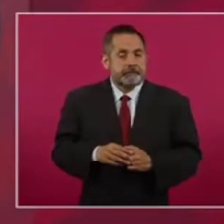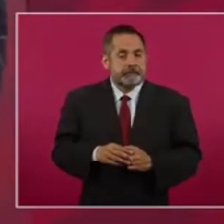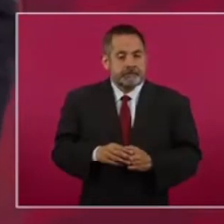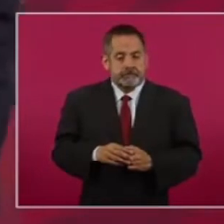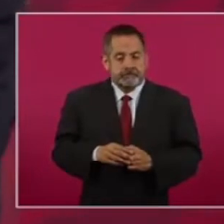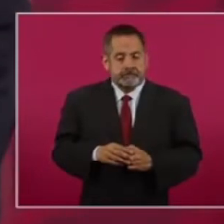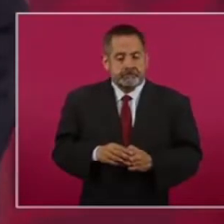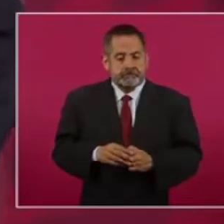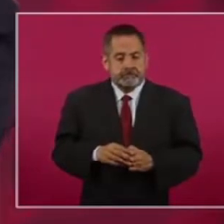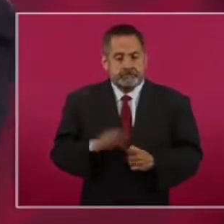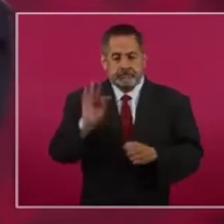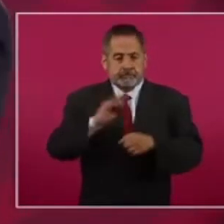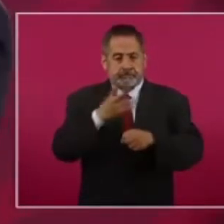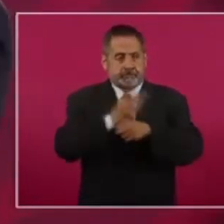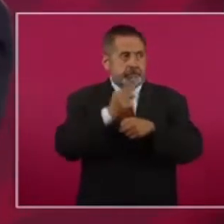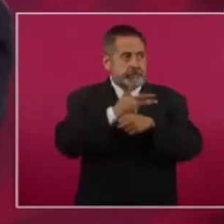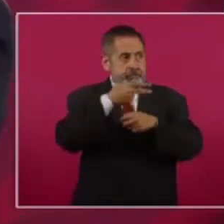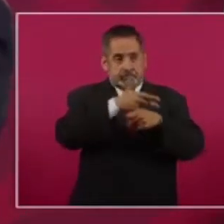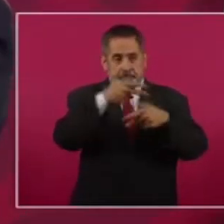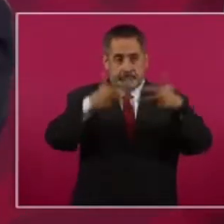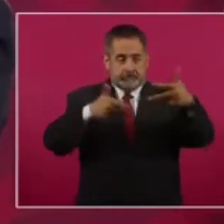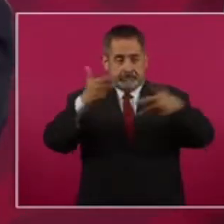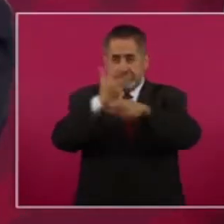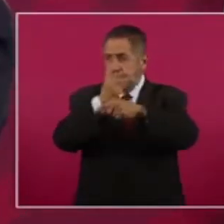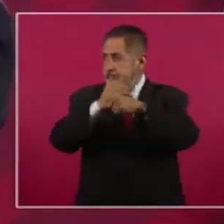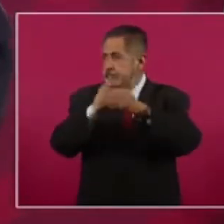si se instalaban los equipos,